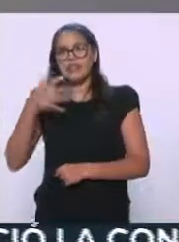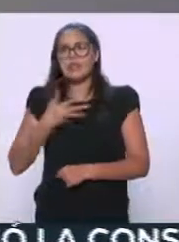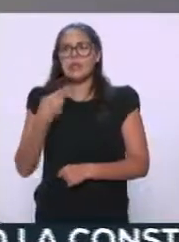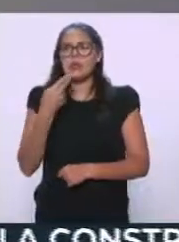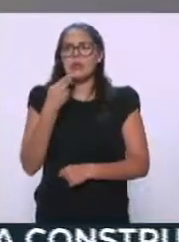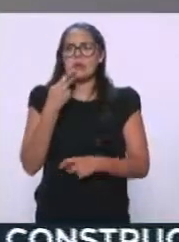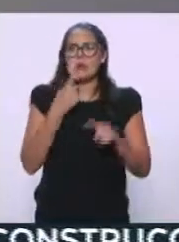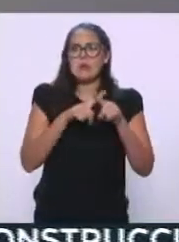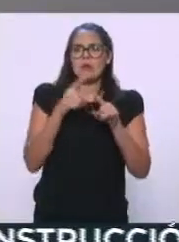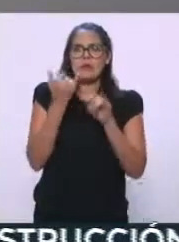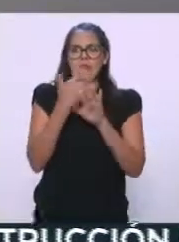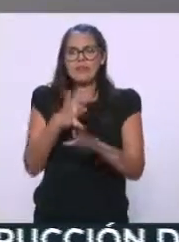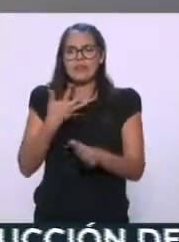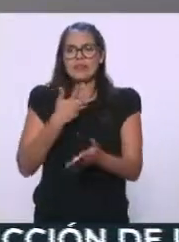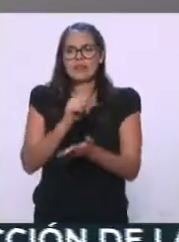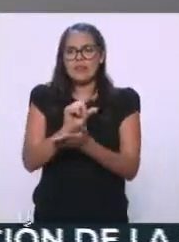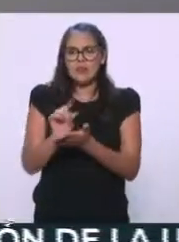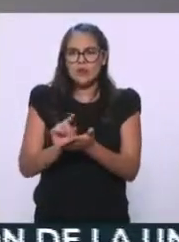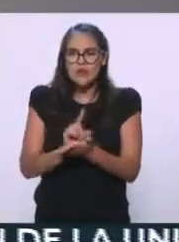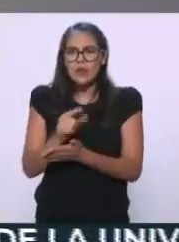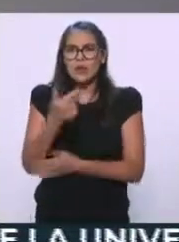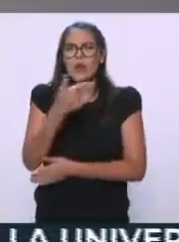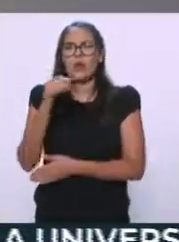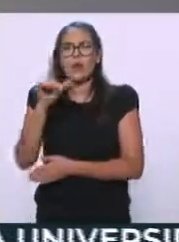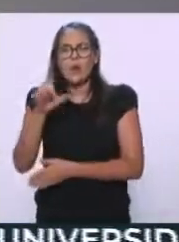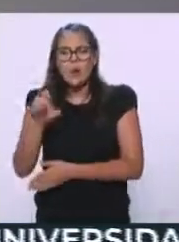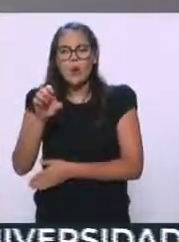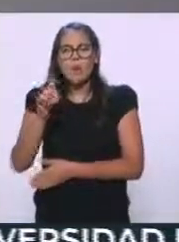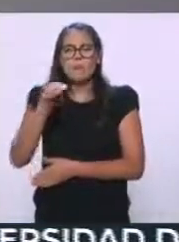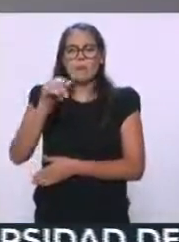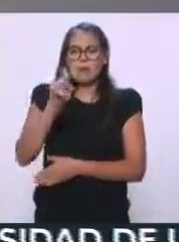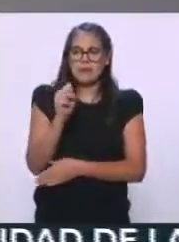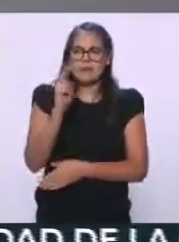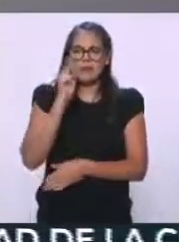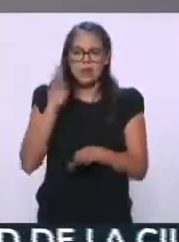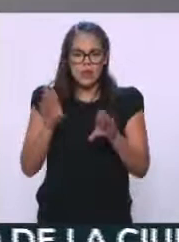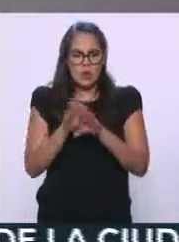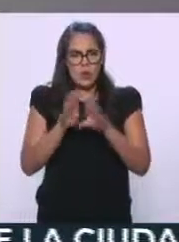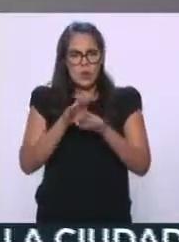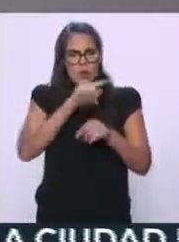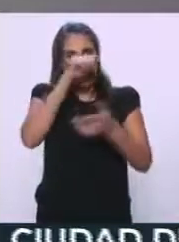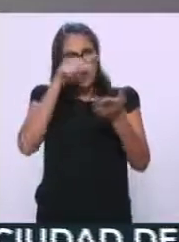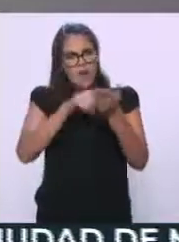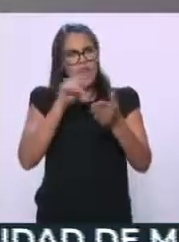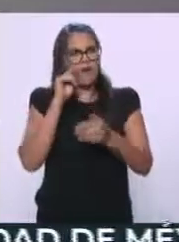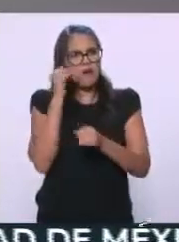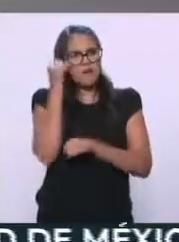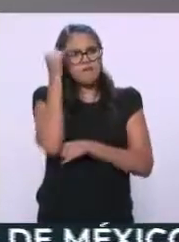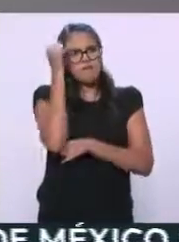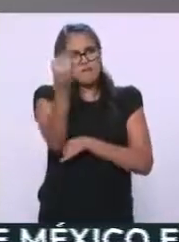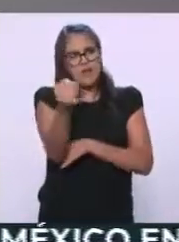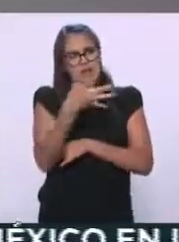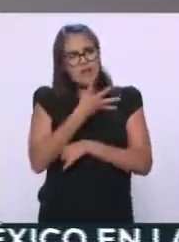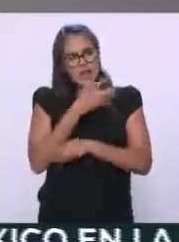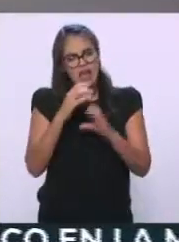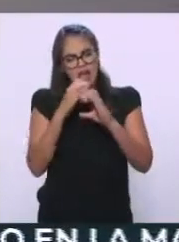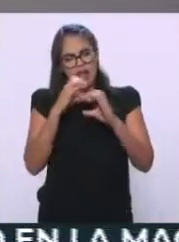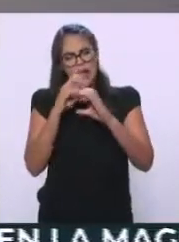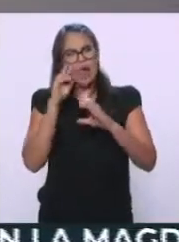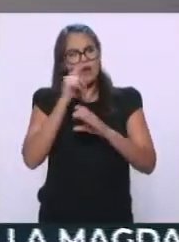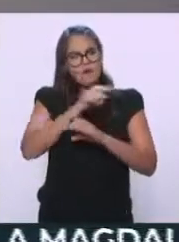datos abiertos de Twitter, de Google Maps, y entonces compararon la silueta del cerro que aparece ahí detrás de las camionetas de ese